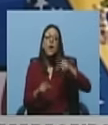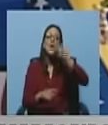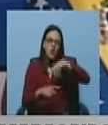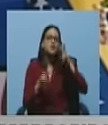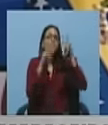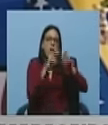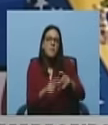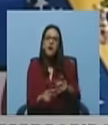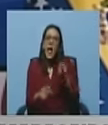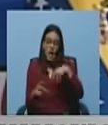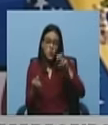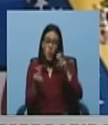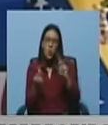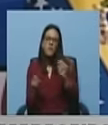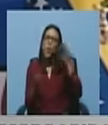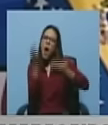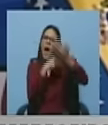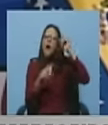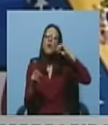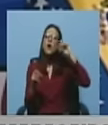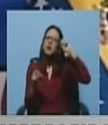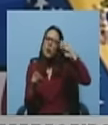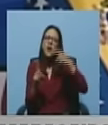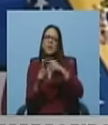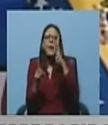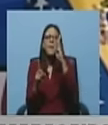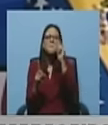nuevo. Recuerden el caso de Baduel.